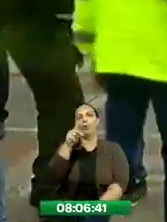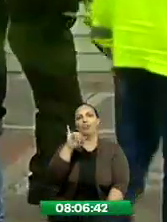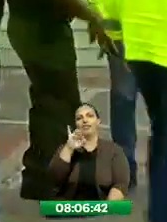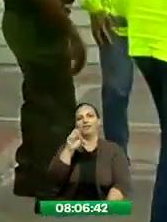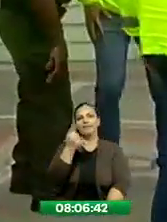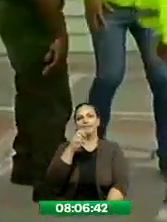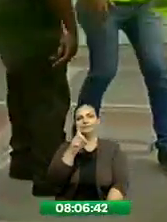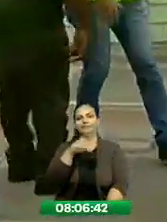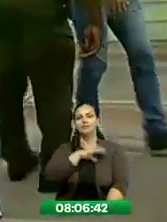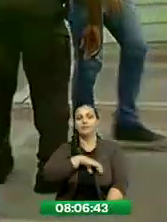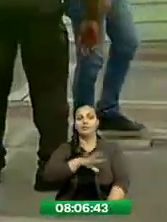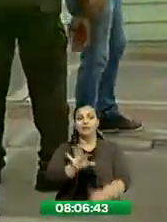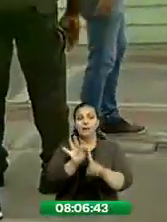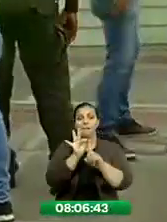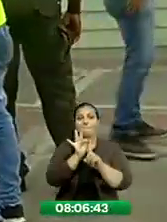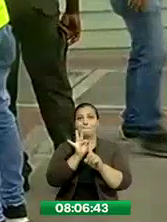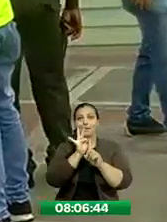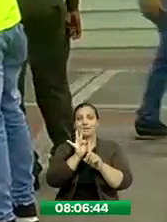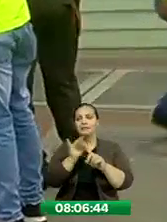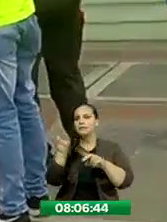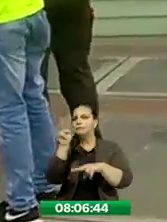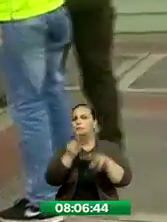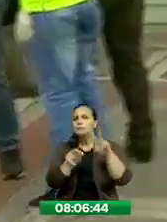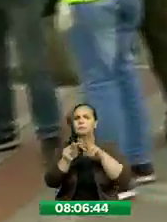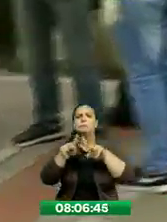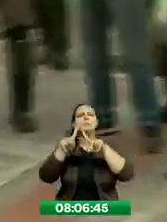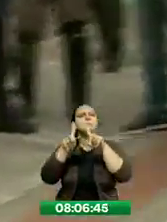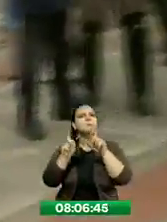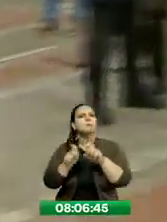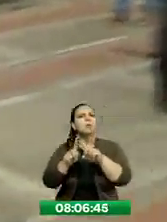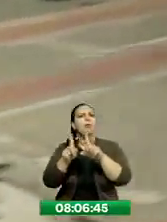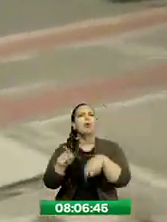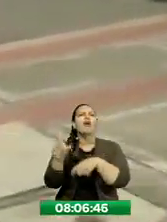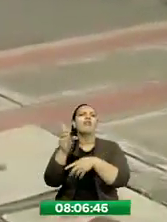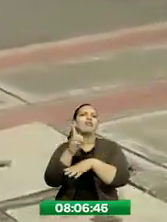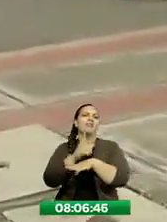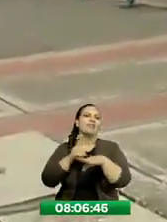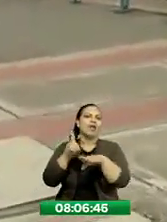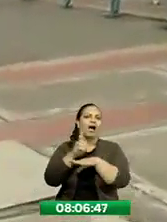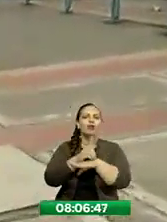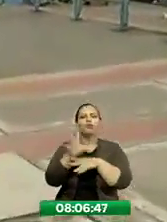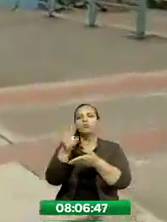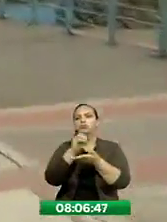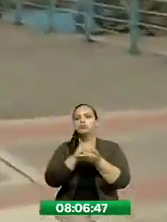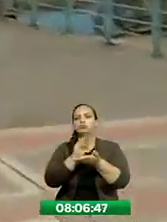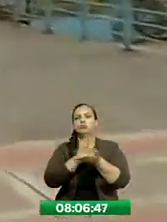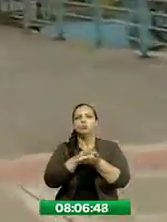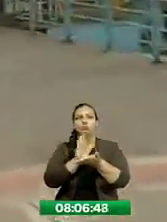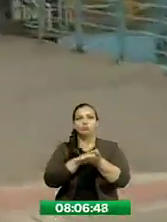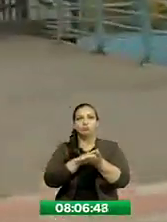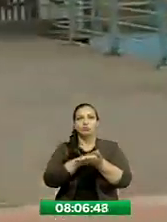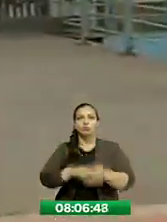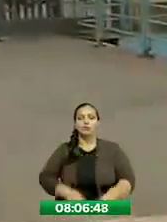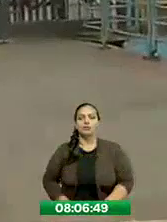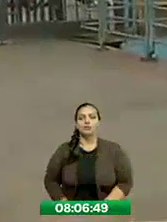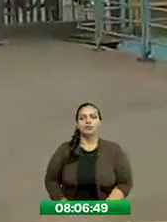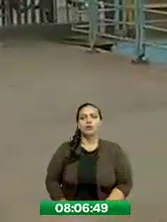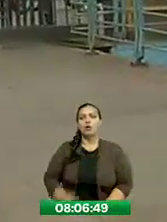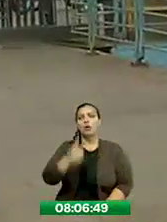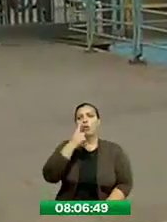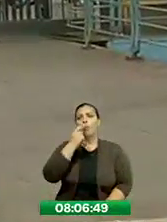criminalística trabajando en conjunto para recabar información. En los datos preliminares se comenta que el ciudadano no sería del